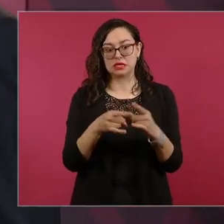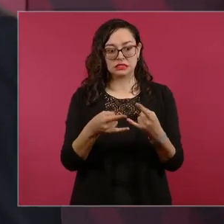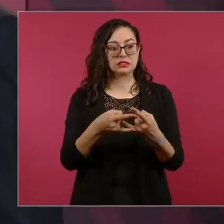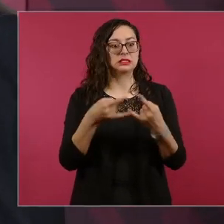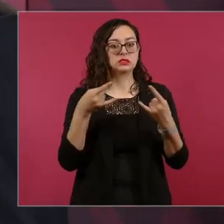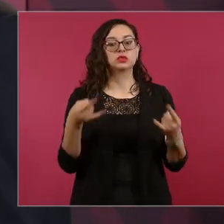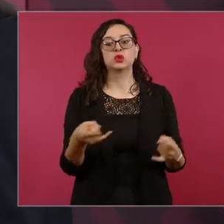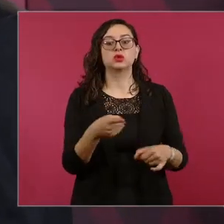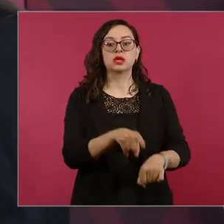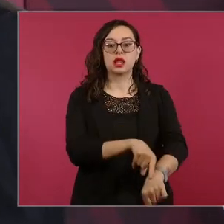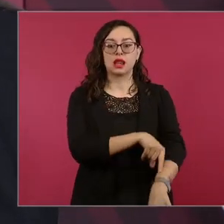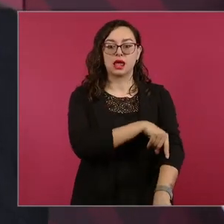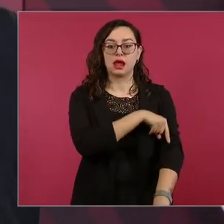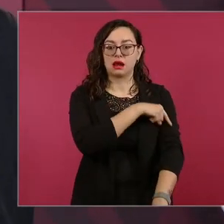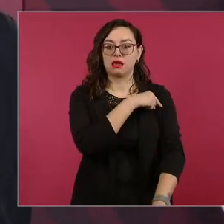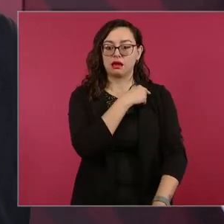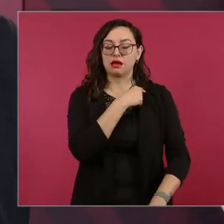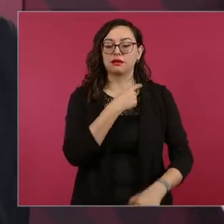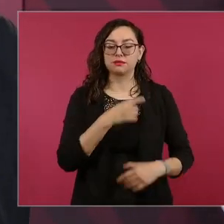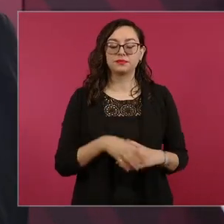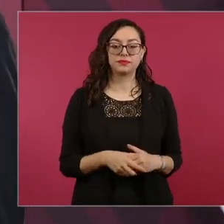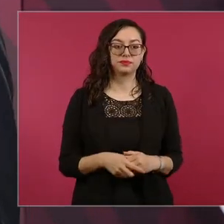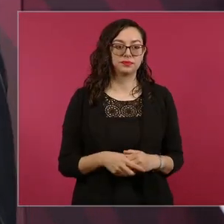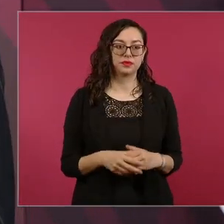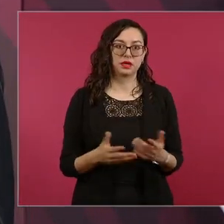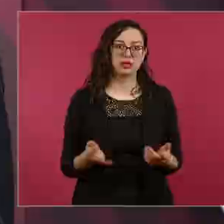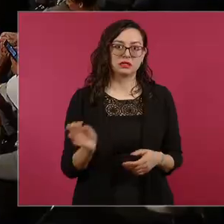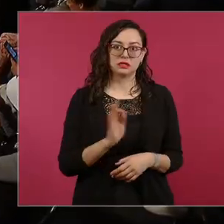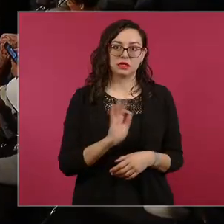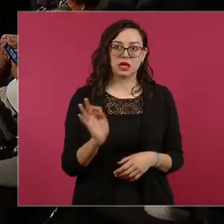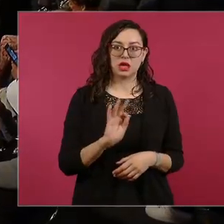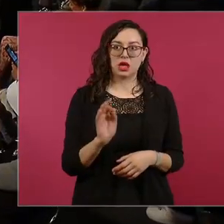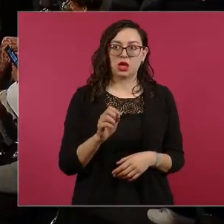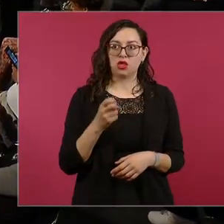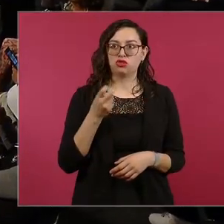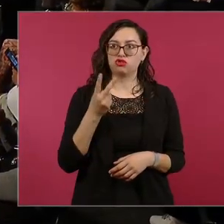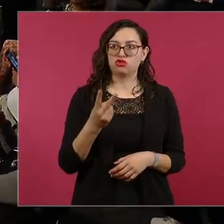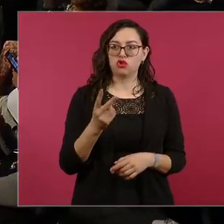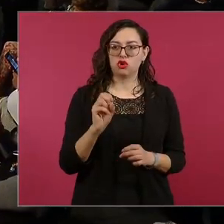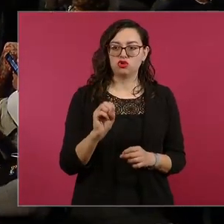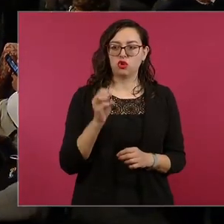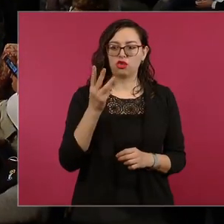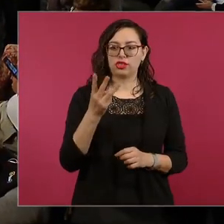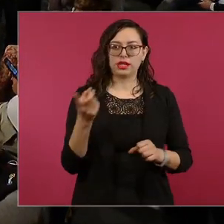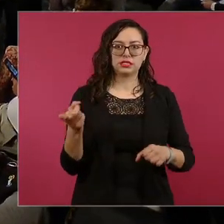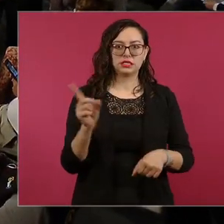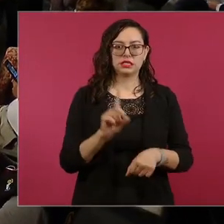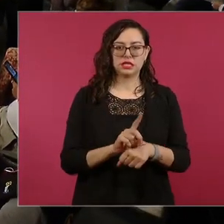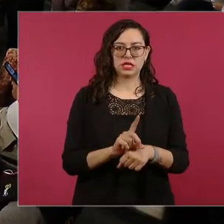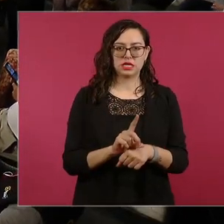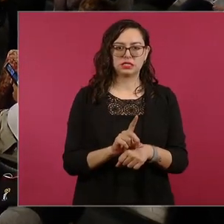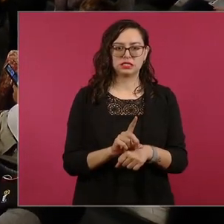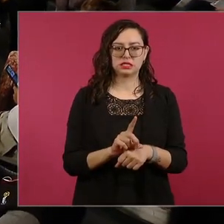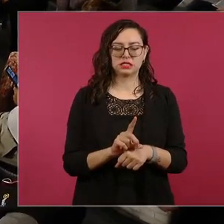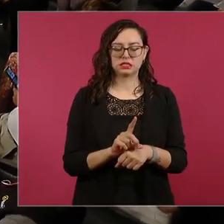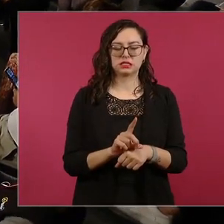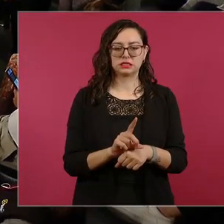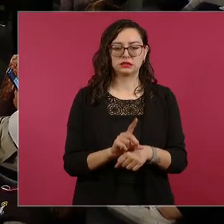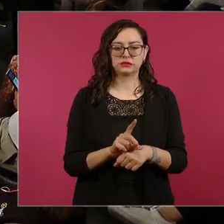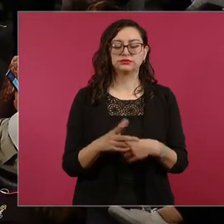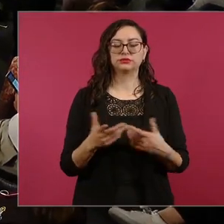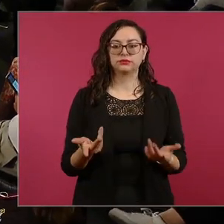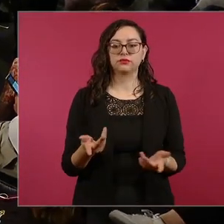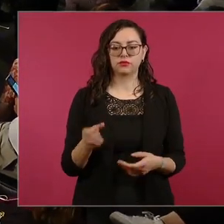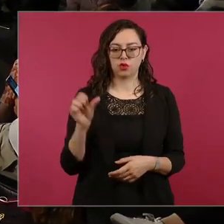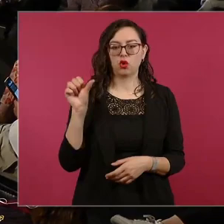a hacer hoy y luego el próximo lunes y martes, porque mañana